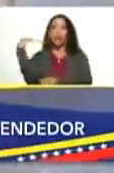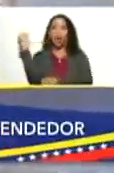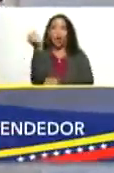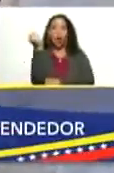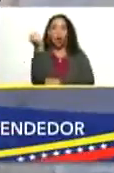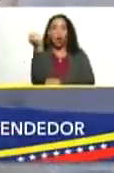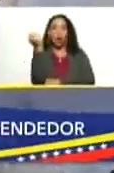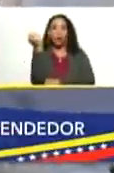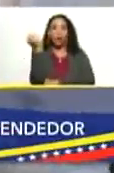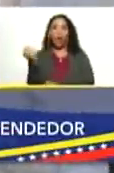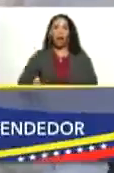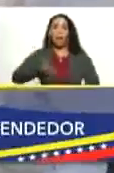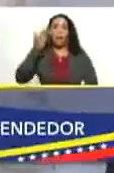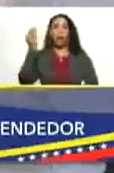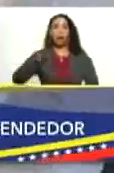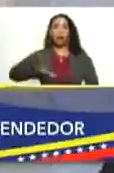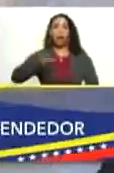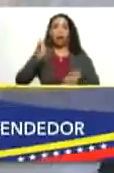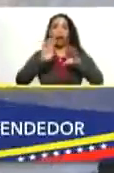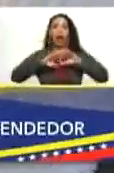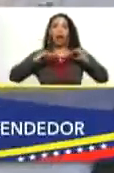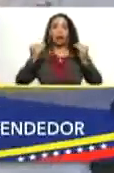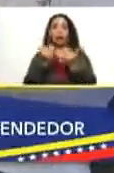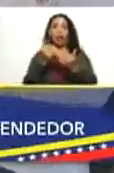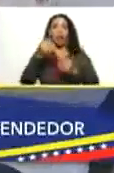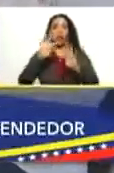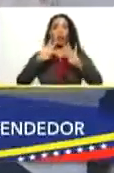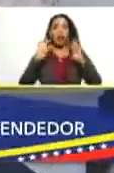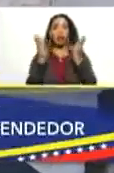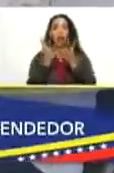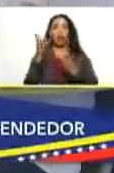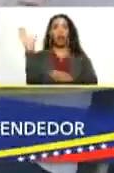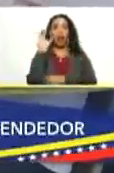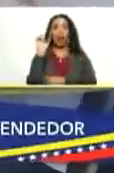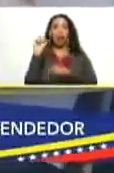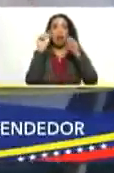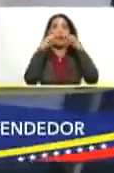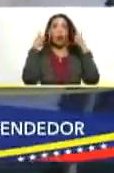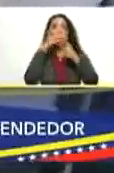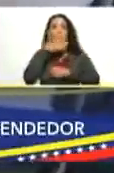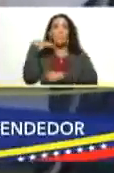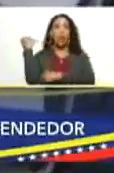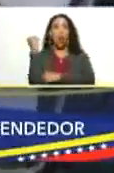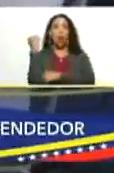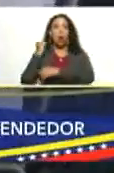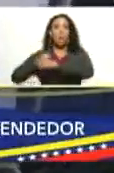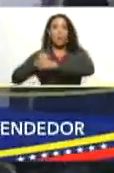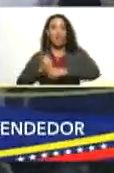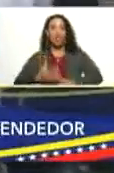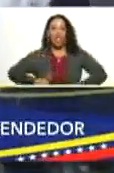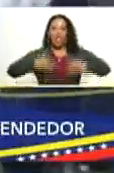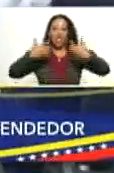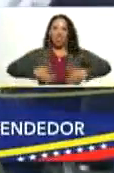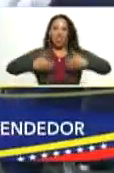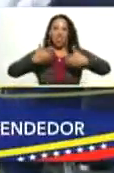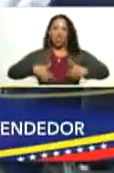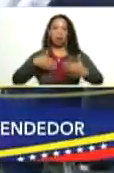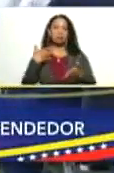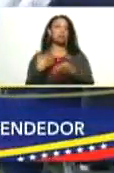el Monumental de Caracas y en el García Carneiro de La Guaira, la mejor serie del Caribe, que les arda.